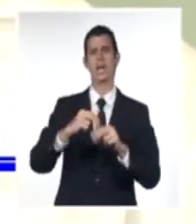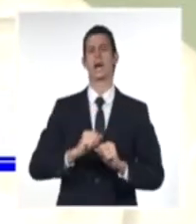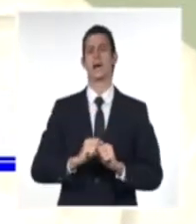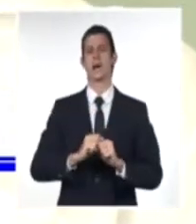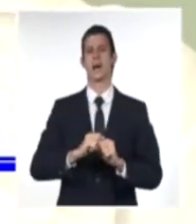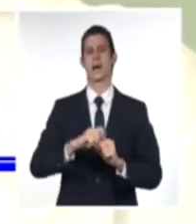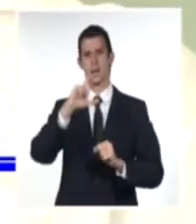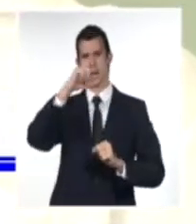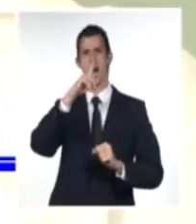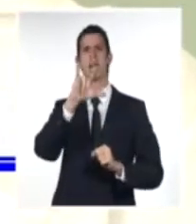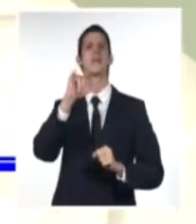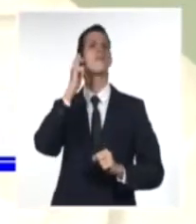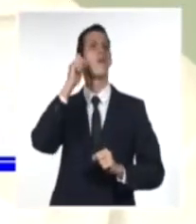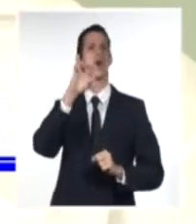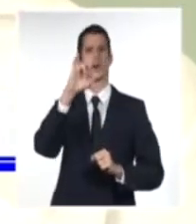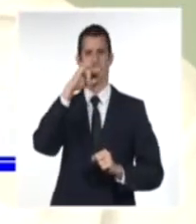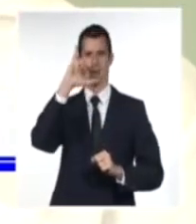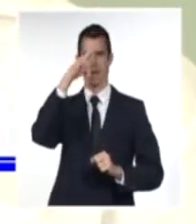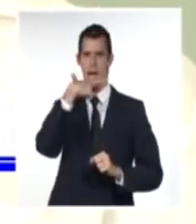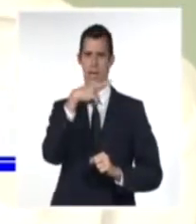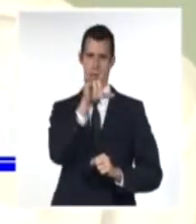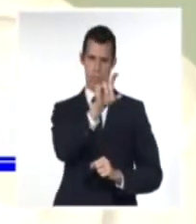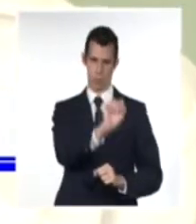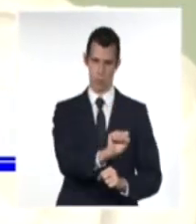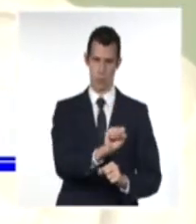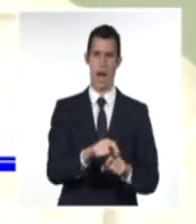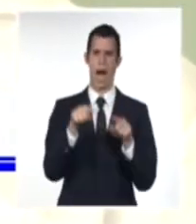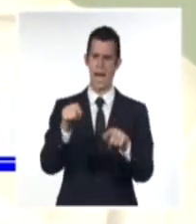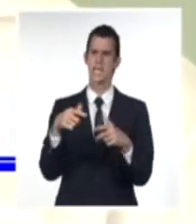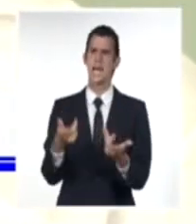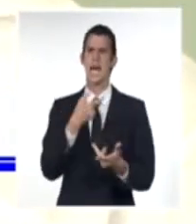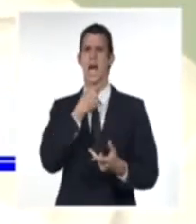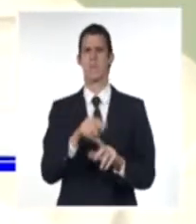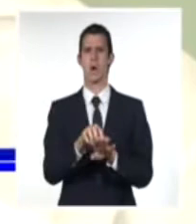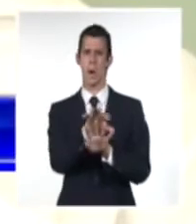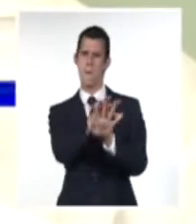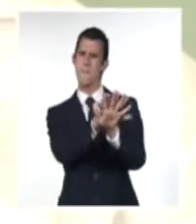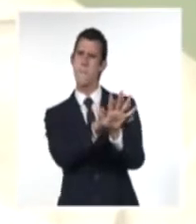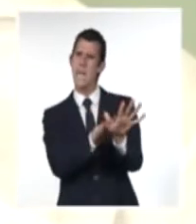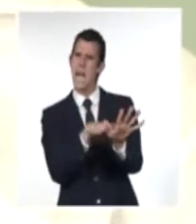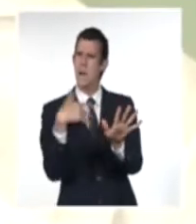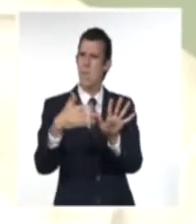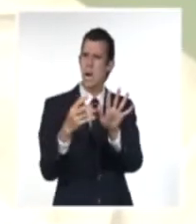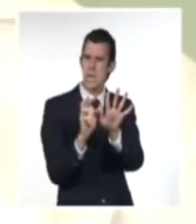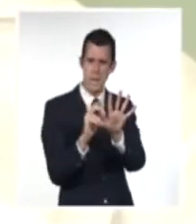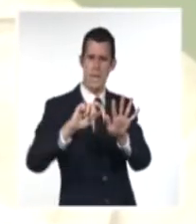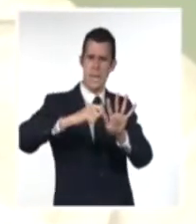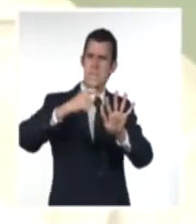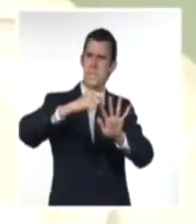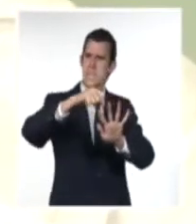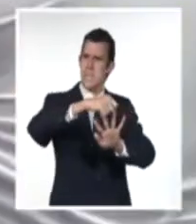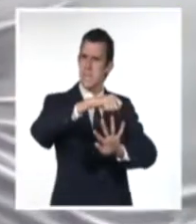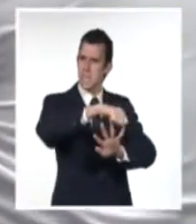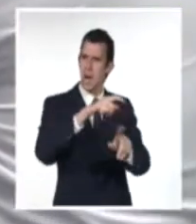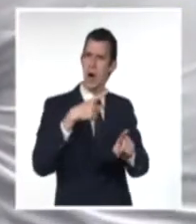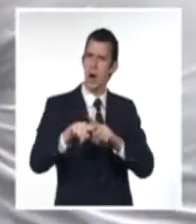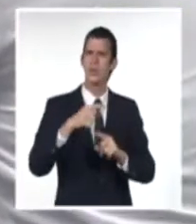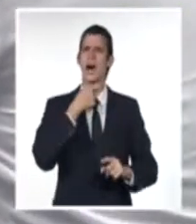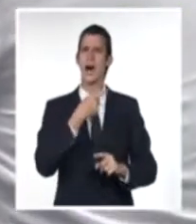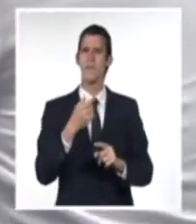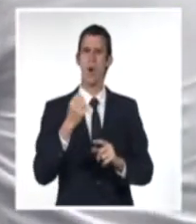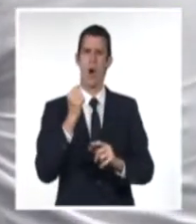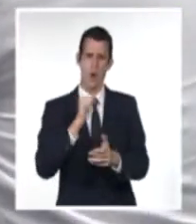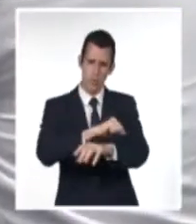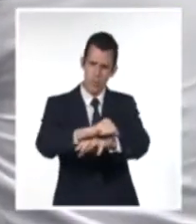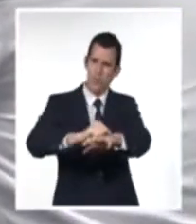terapia ocupacional, tenemos los servicios de podología, tenemos los servicios aquí adentro de rayos infrarrojos, calor infrarrojo, los servicios